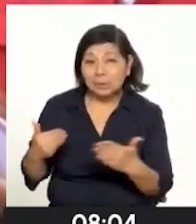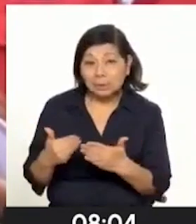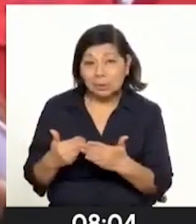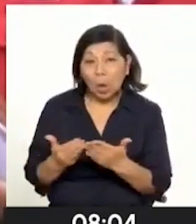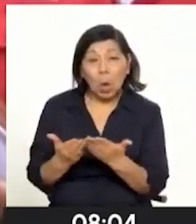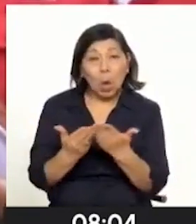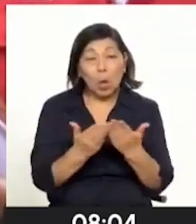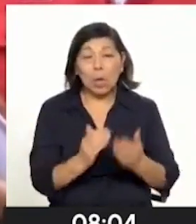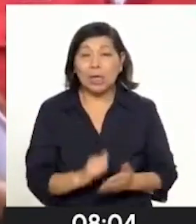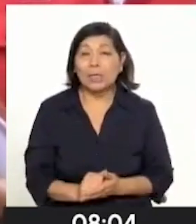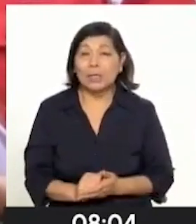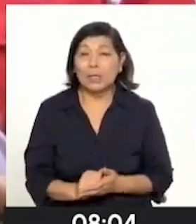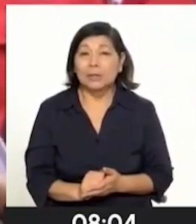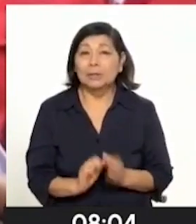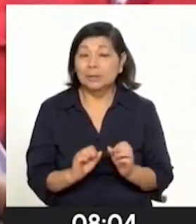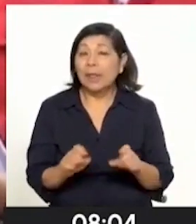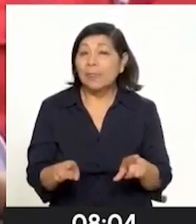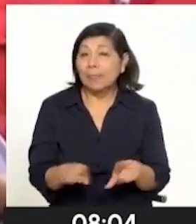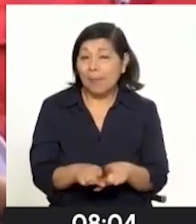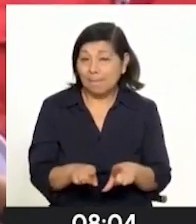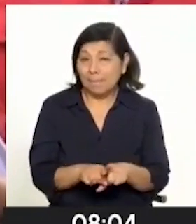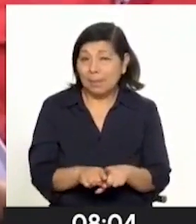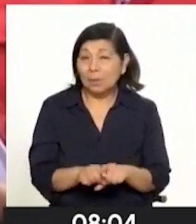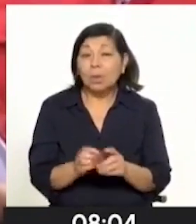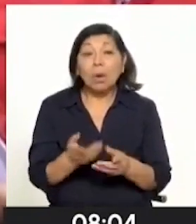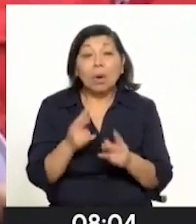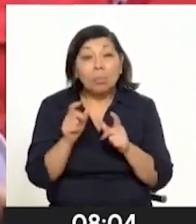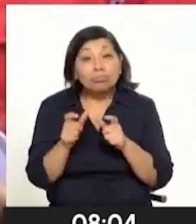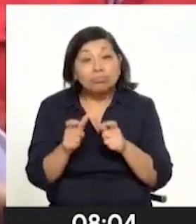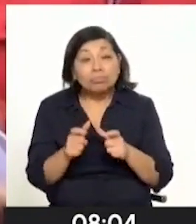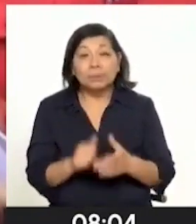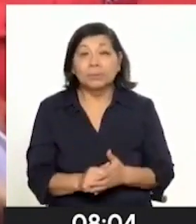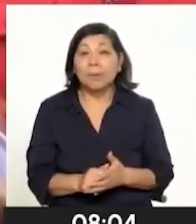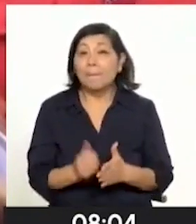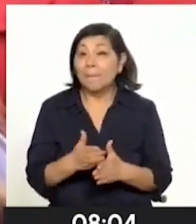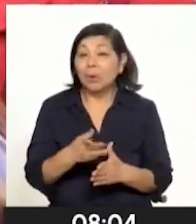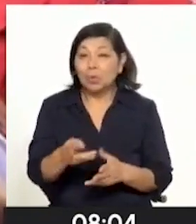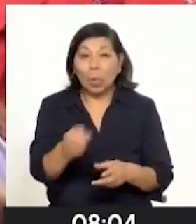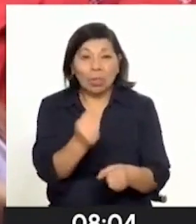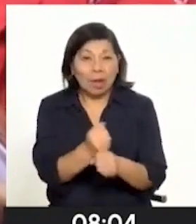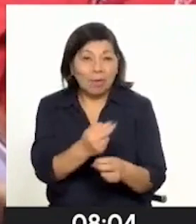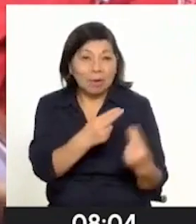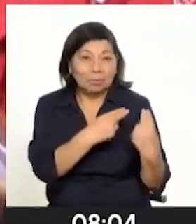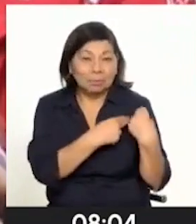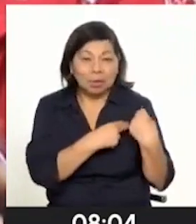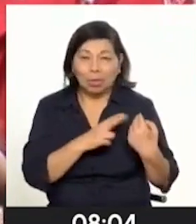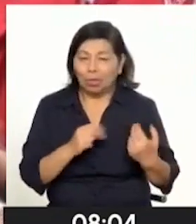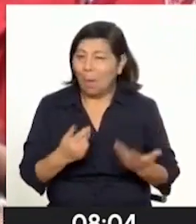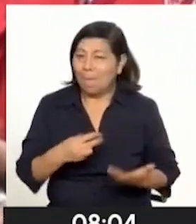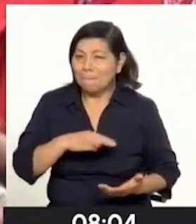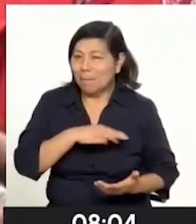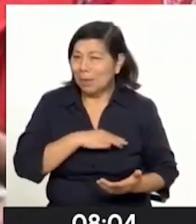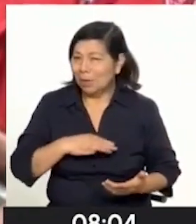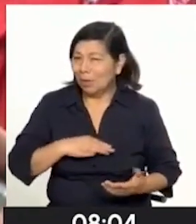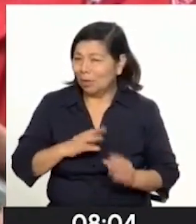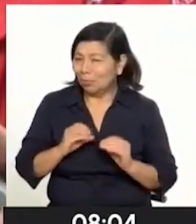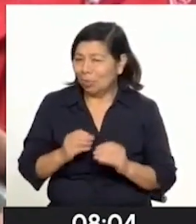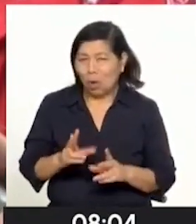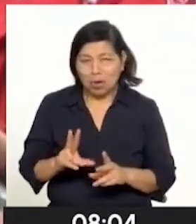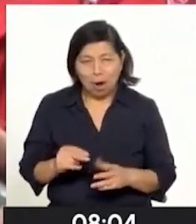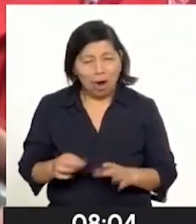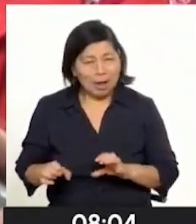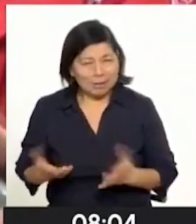las escuelas, y en ese sentido también tienen que hacer una supervisión, es parte de su función. Eso no quiere decir que el ministerio no haga